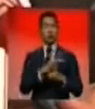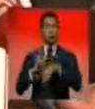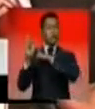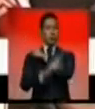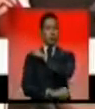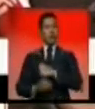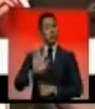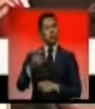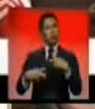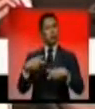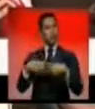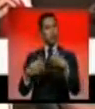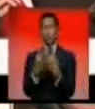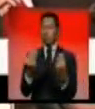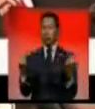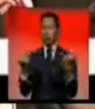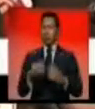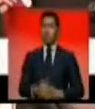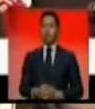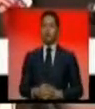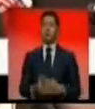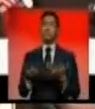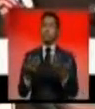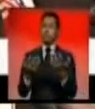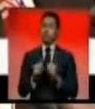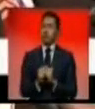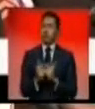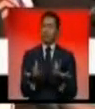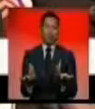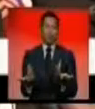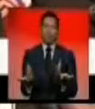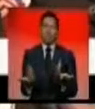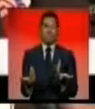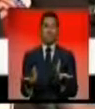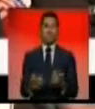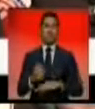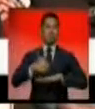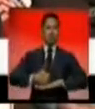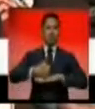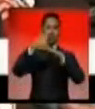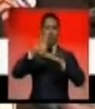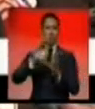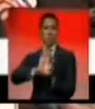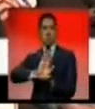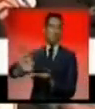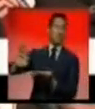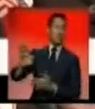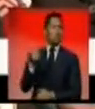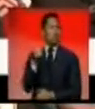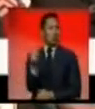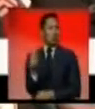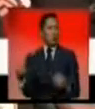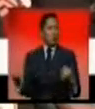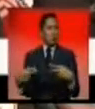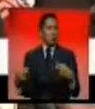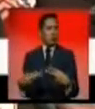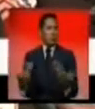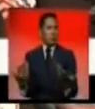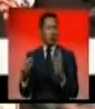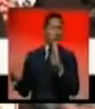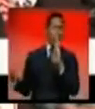ese tema, pero por supuesto que es un sinsentido que un general de la República en servicio activo presente una demanda